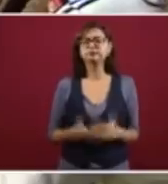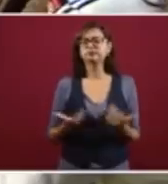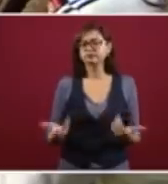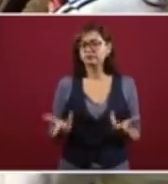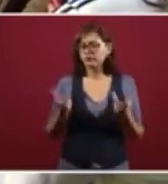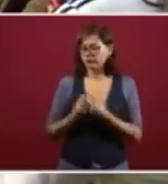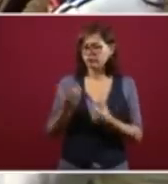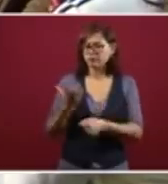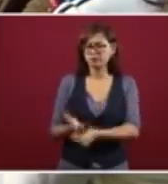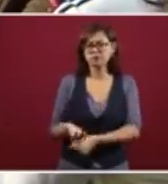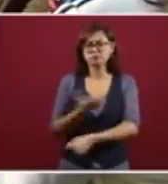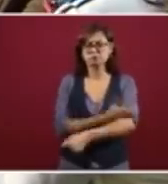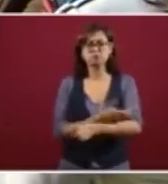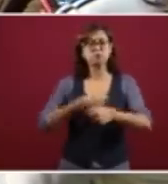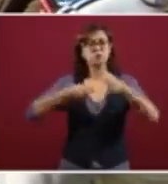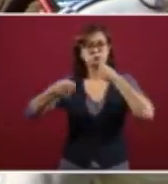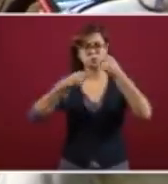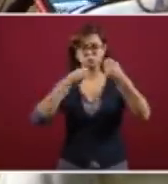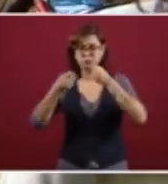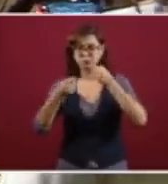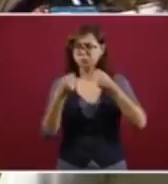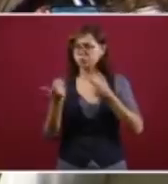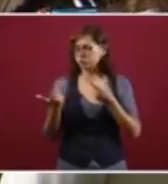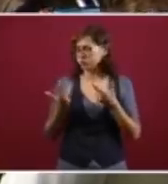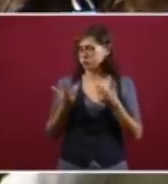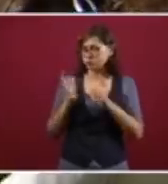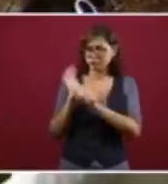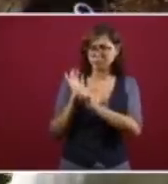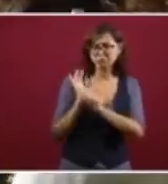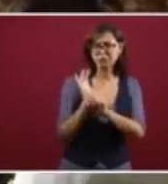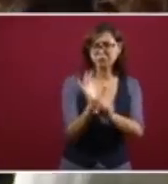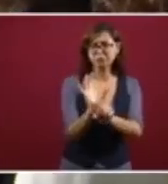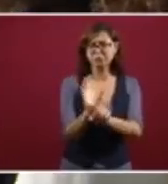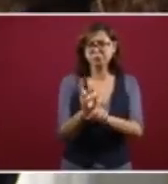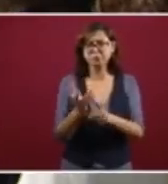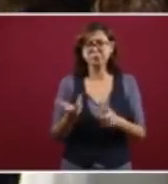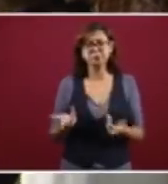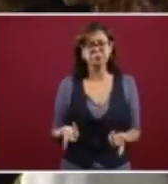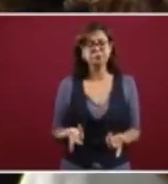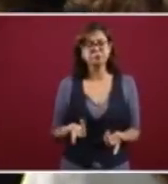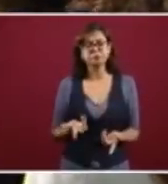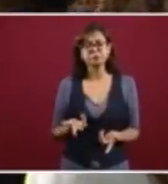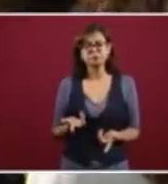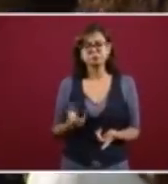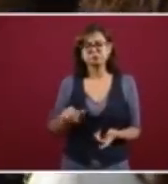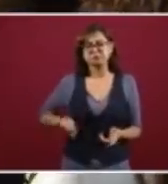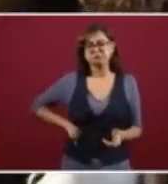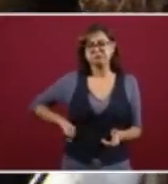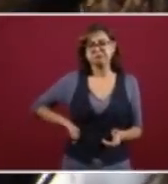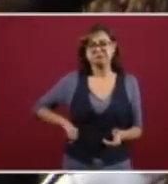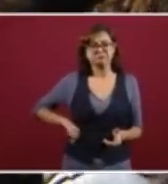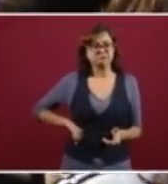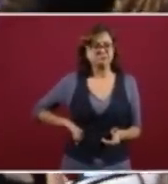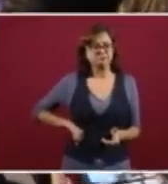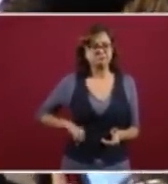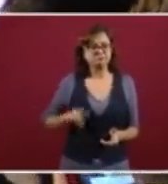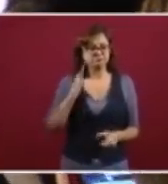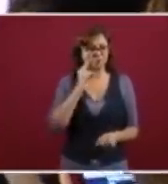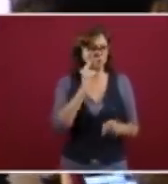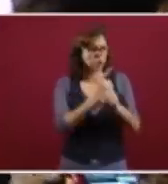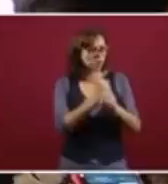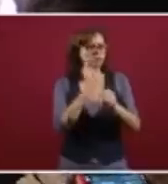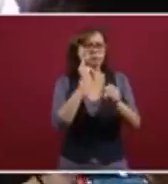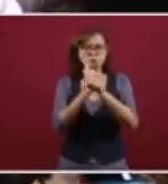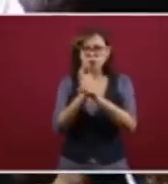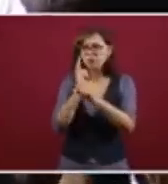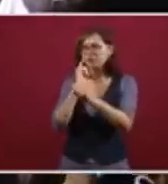periodistas nacionales, estaban muy interesados porque uno se da cuenta.